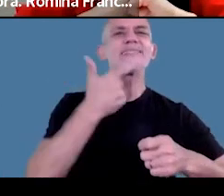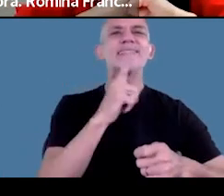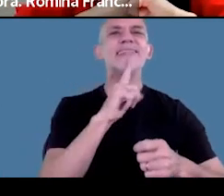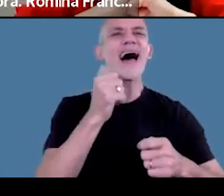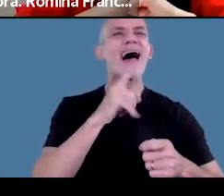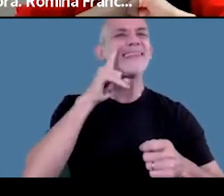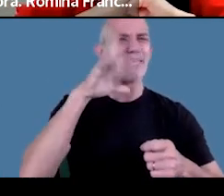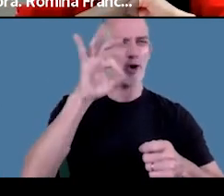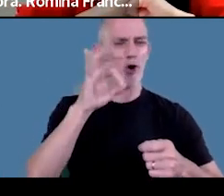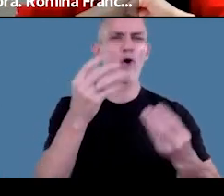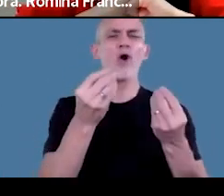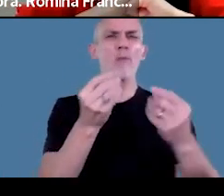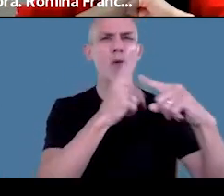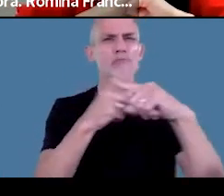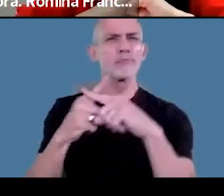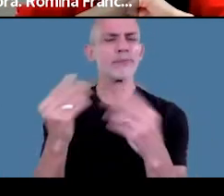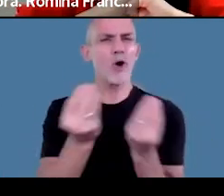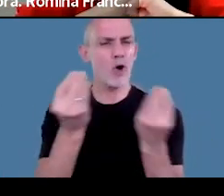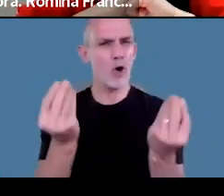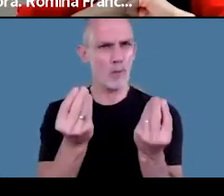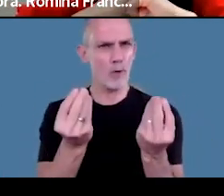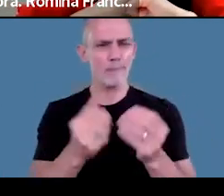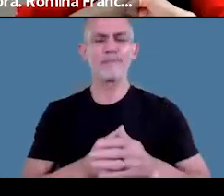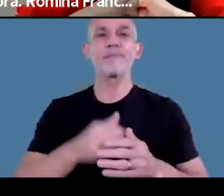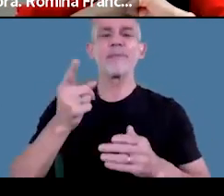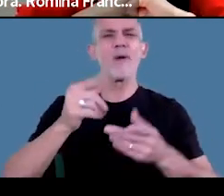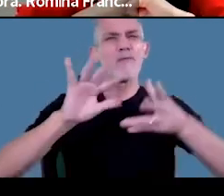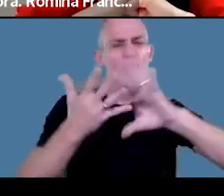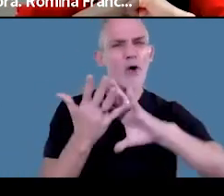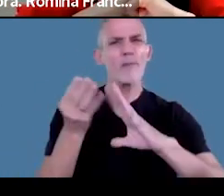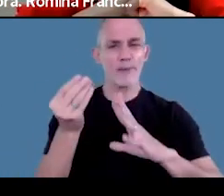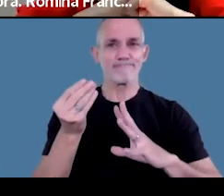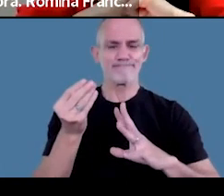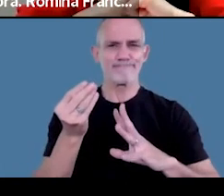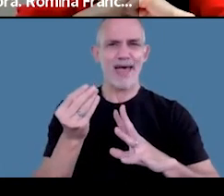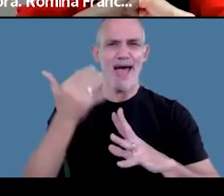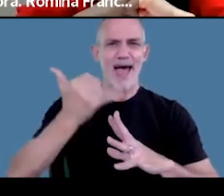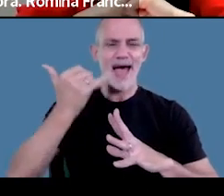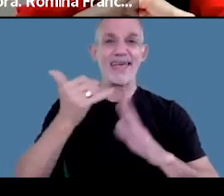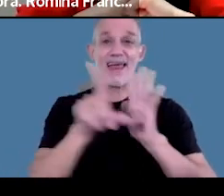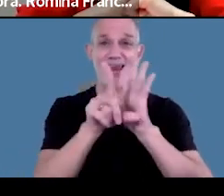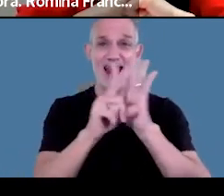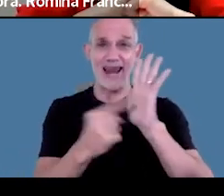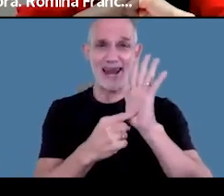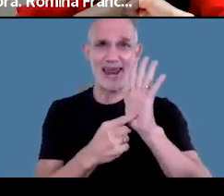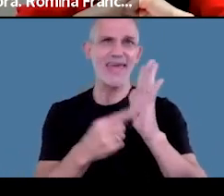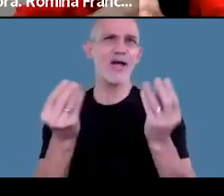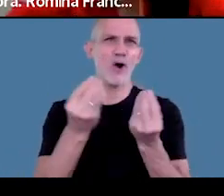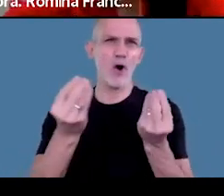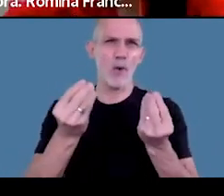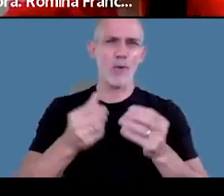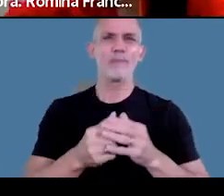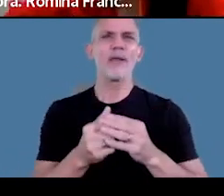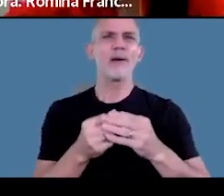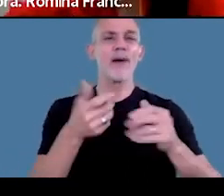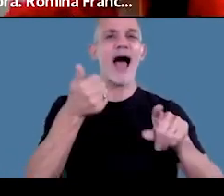poderlo determinar, la metodología de que está utilizada en la ley es que el activo